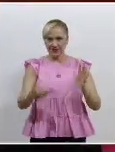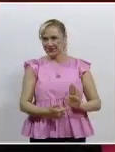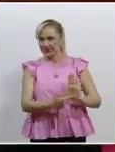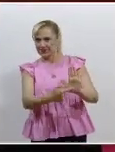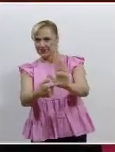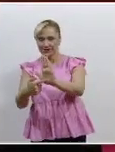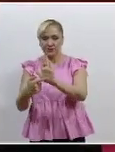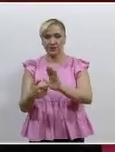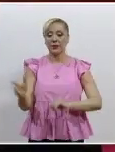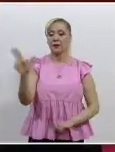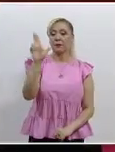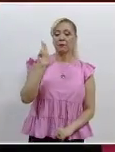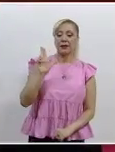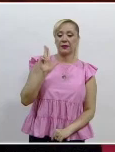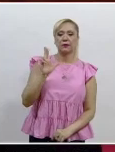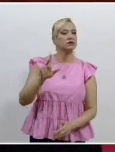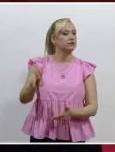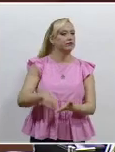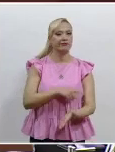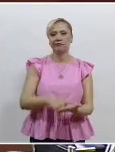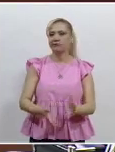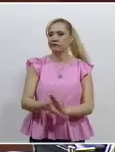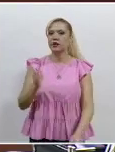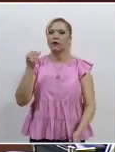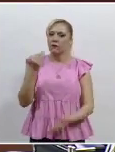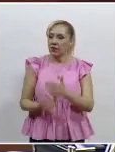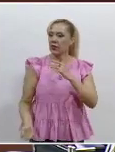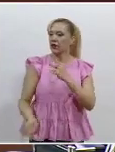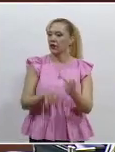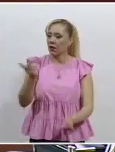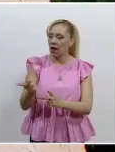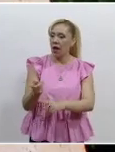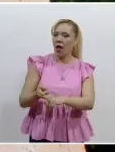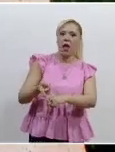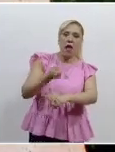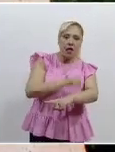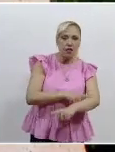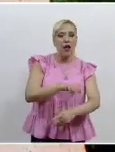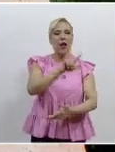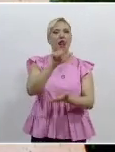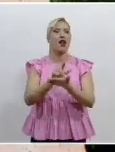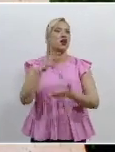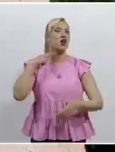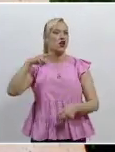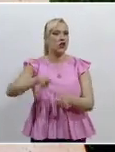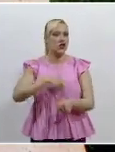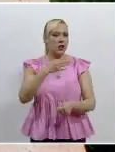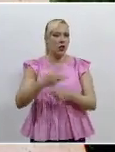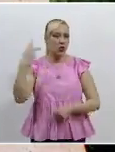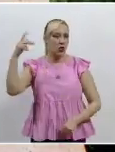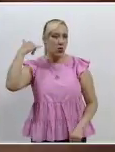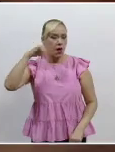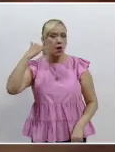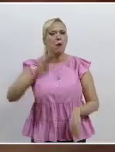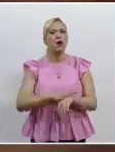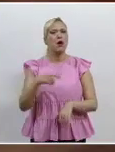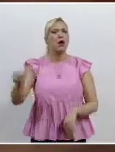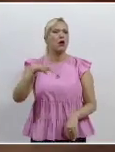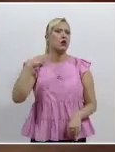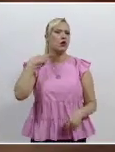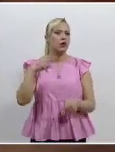El martes invalidó, por falta de consulta previa, una disposición de la Ley del Notariado de Yucatán que obligaba a los notarios